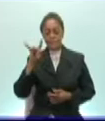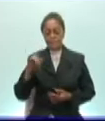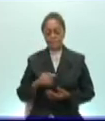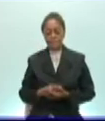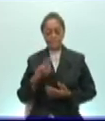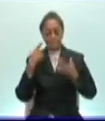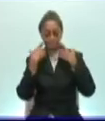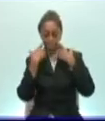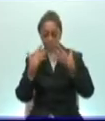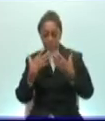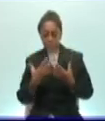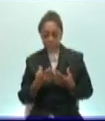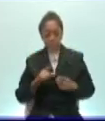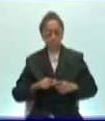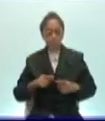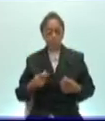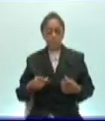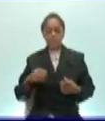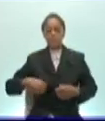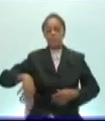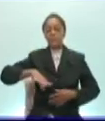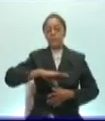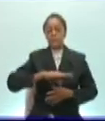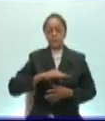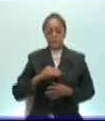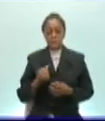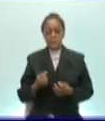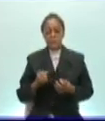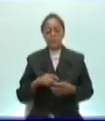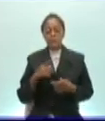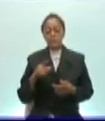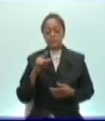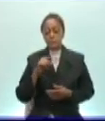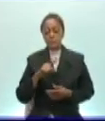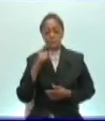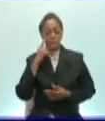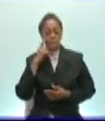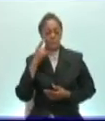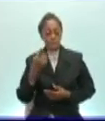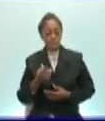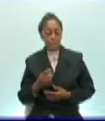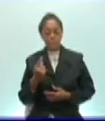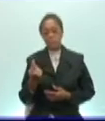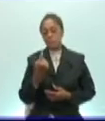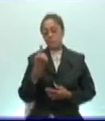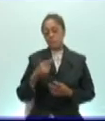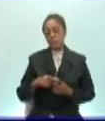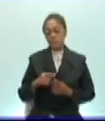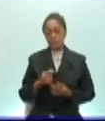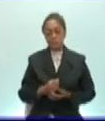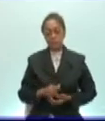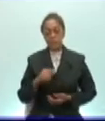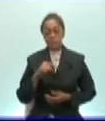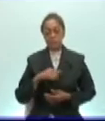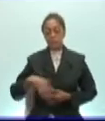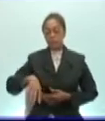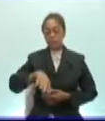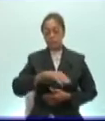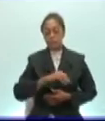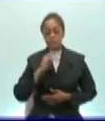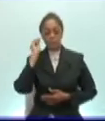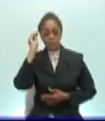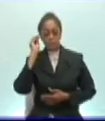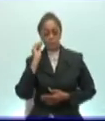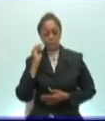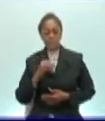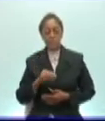muy importante porque estamos generalizando contenidos que ya ustedes conocen del tema 1 y ahora todo lo que hemos analizado del